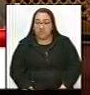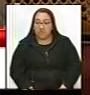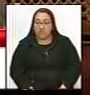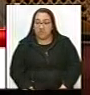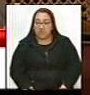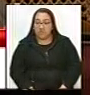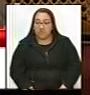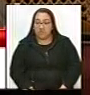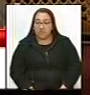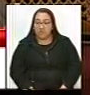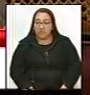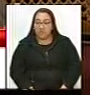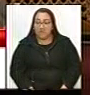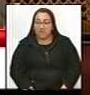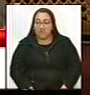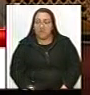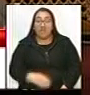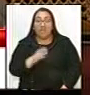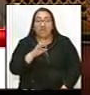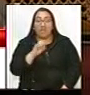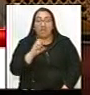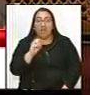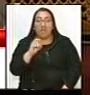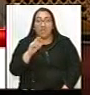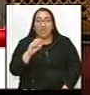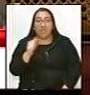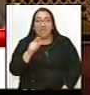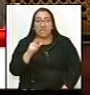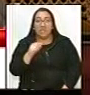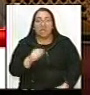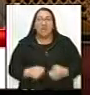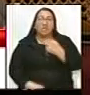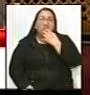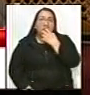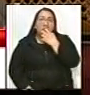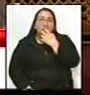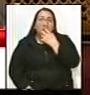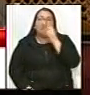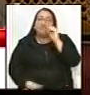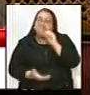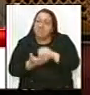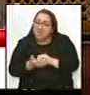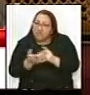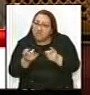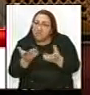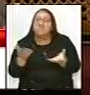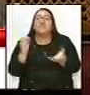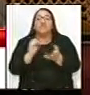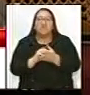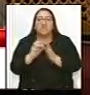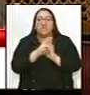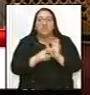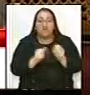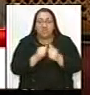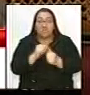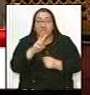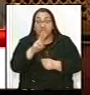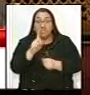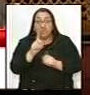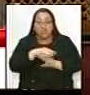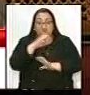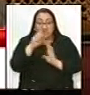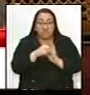zona fibra óptica azteca más un operador volador adicional que son estos 21